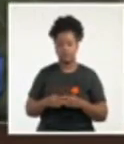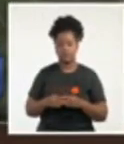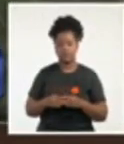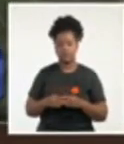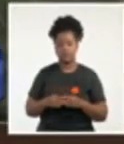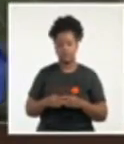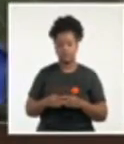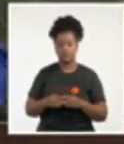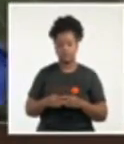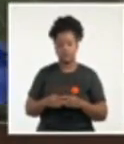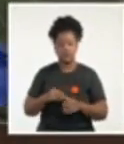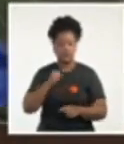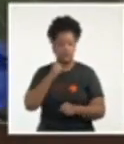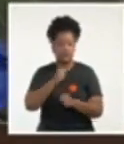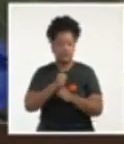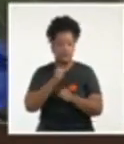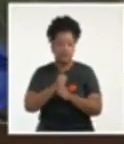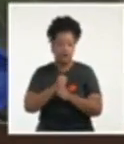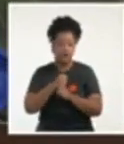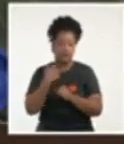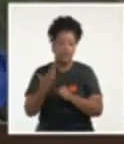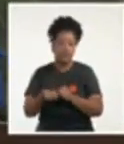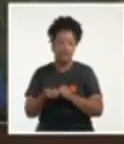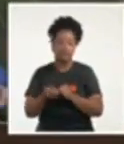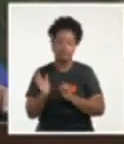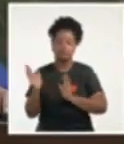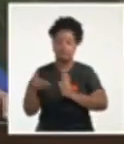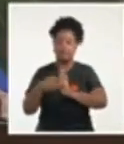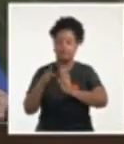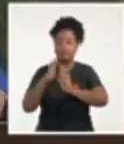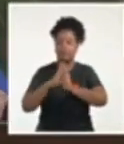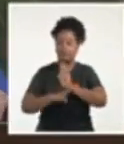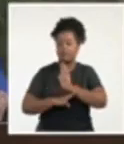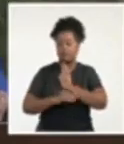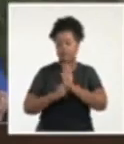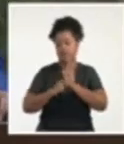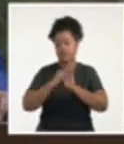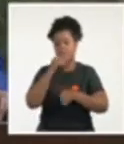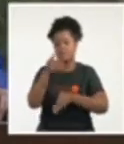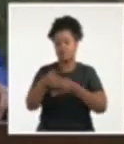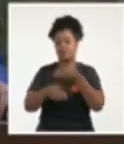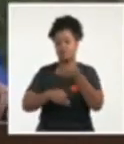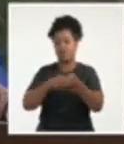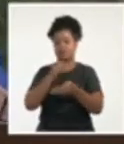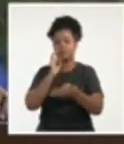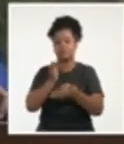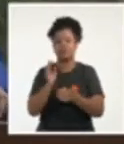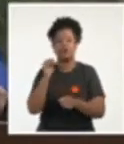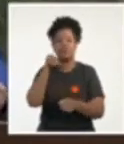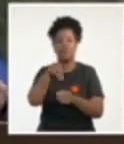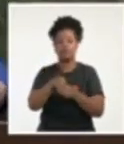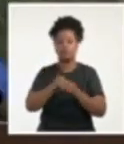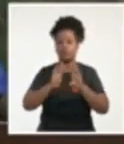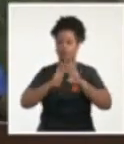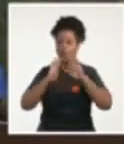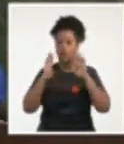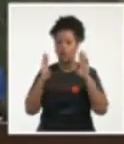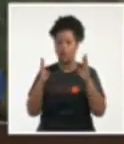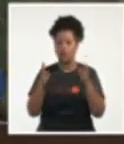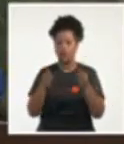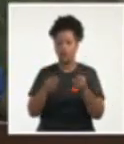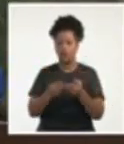de conducción, todos estos procesos que hemos estado viviendo y todas estas campañas que han sido los más